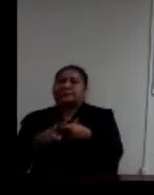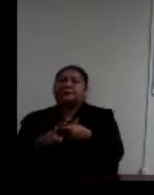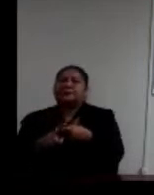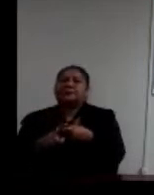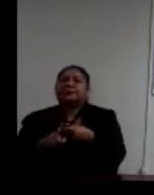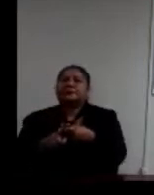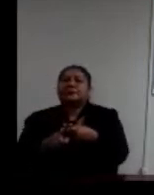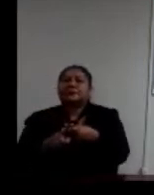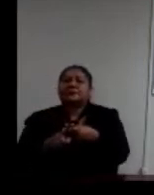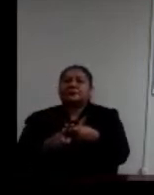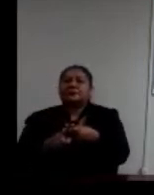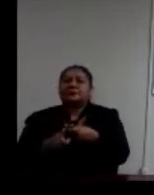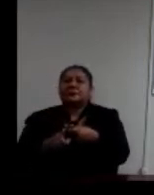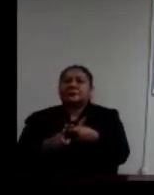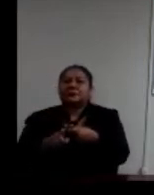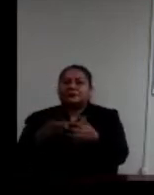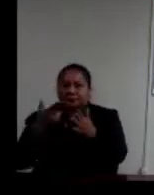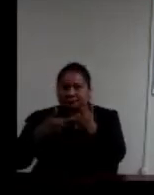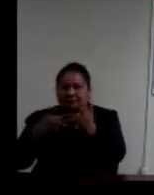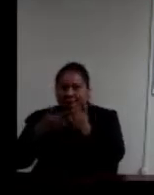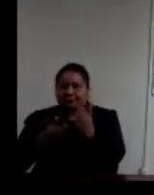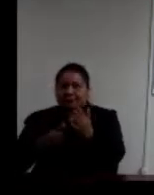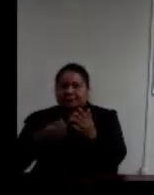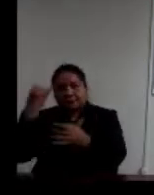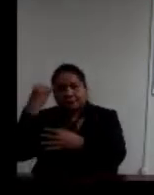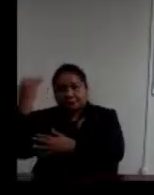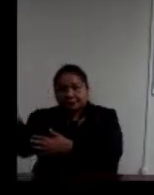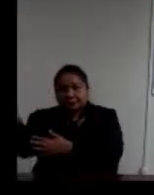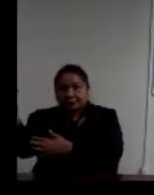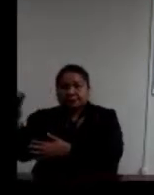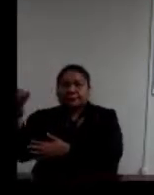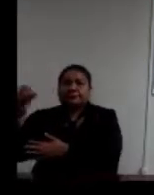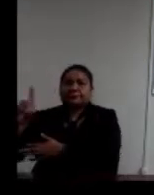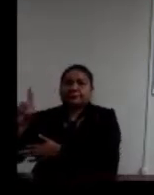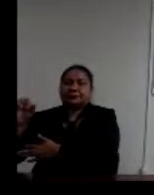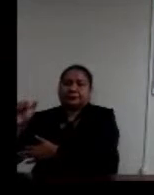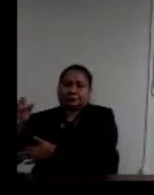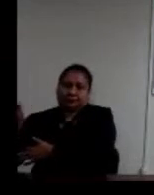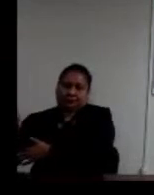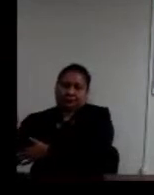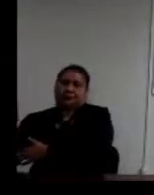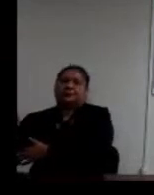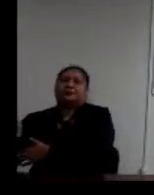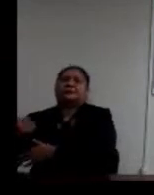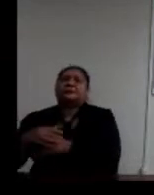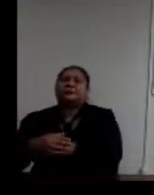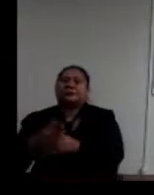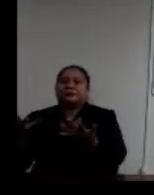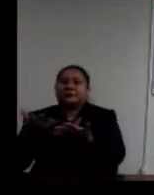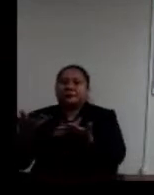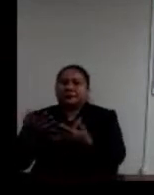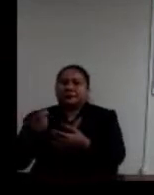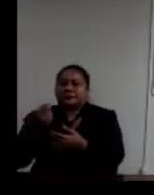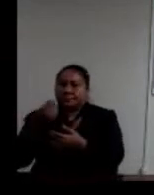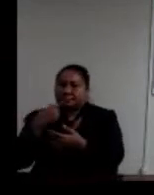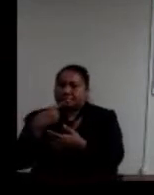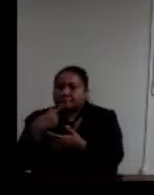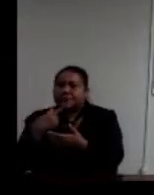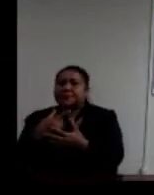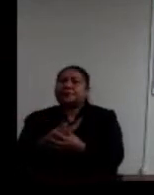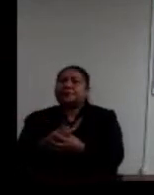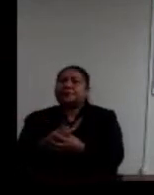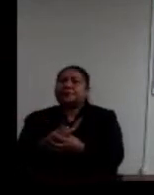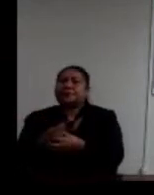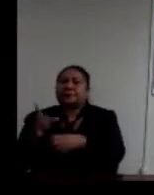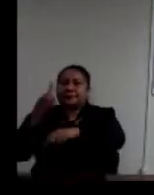de maestros cuando van a nuestros talleres, imagínense que la dopamina es la sustancia que nos hace mantenernos alerta durante